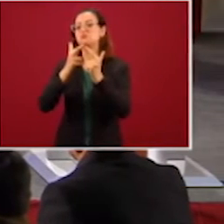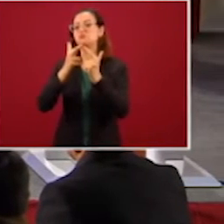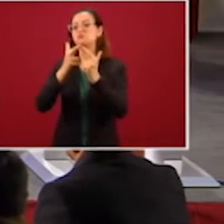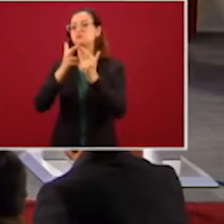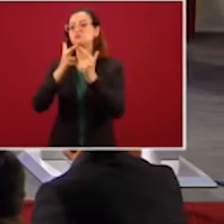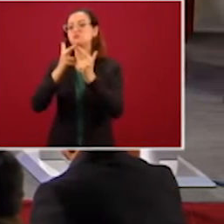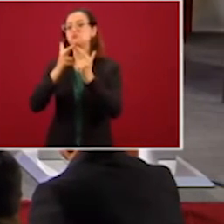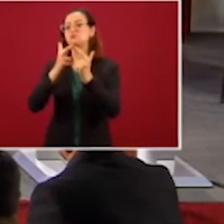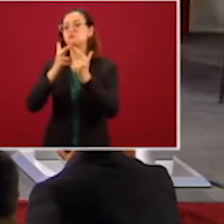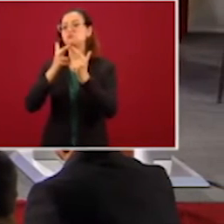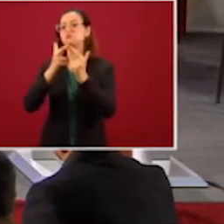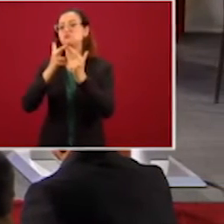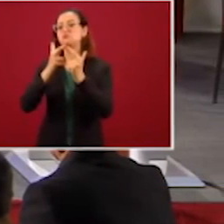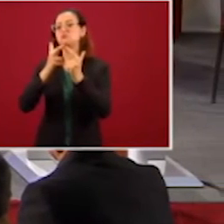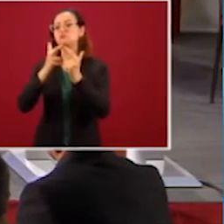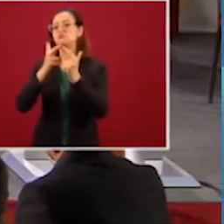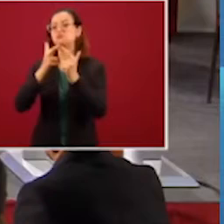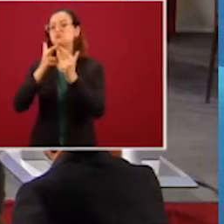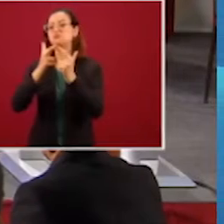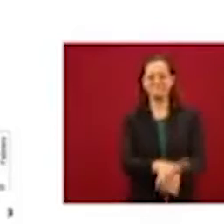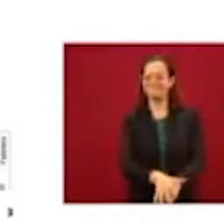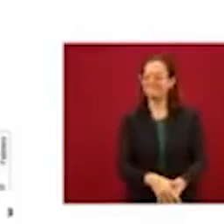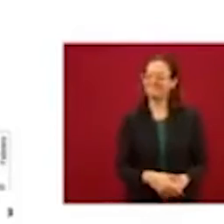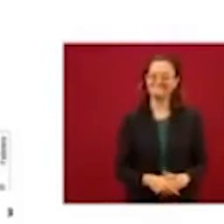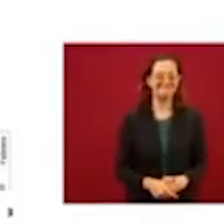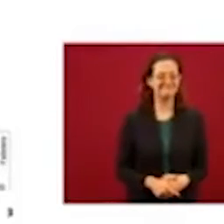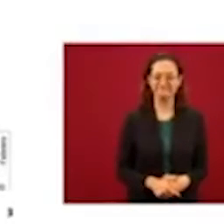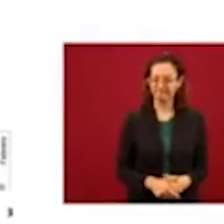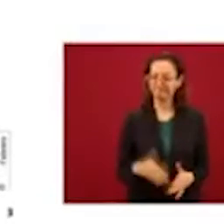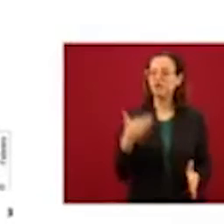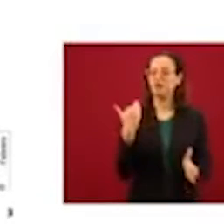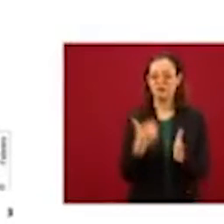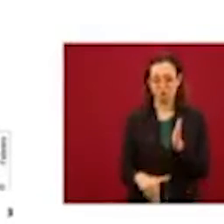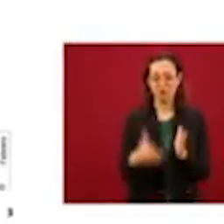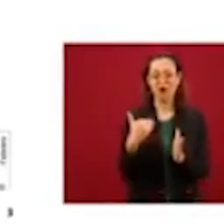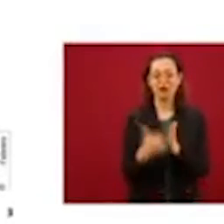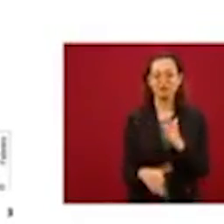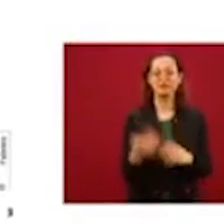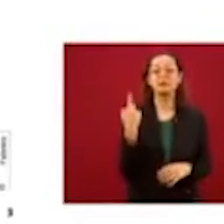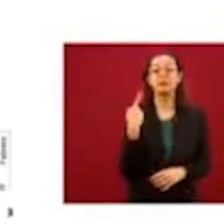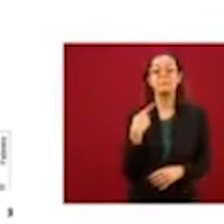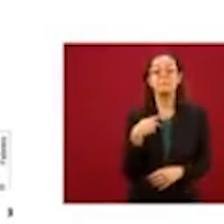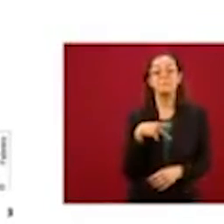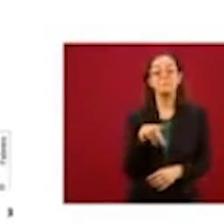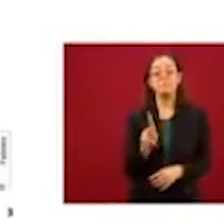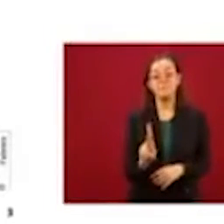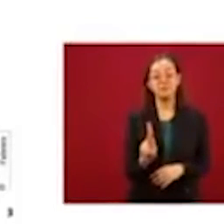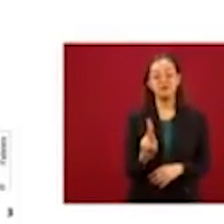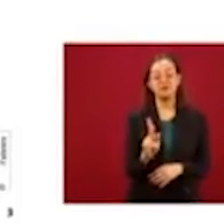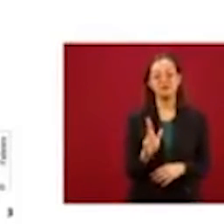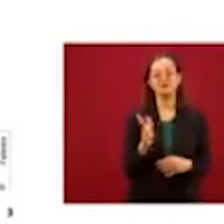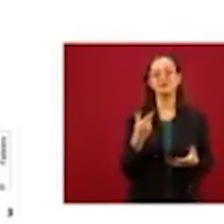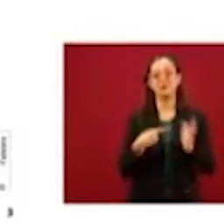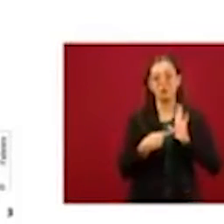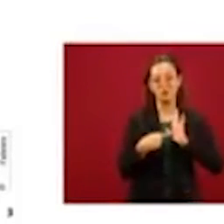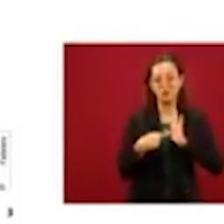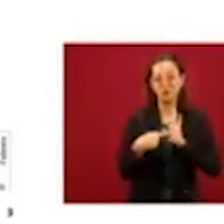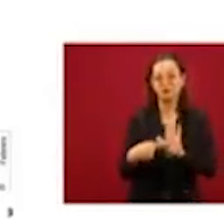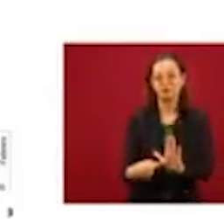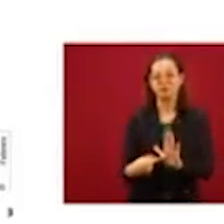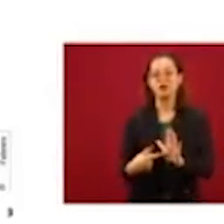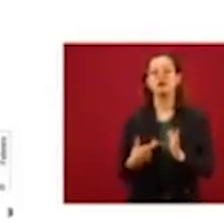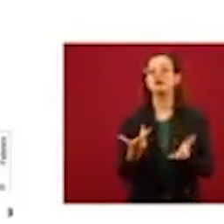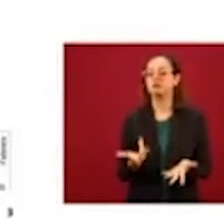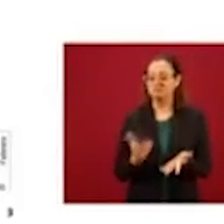presentar los resultados de seguridad en el país va a la baja pero no estamos satisfechos enfatizó durante la conferencia de prensa